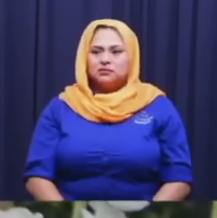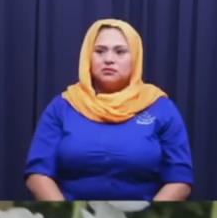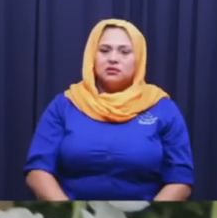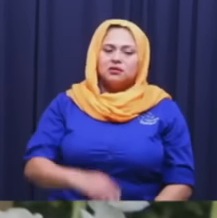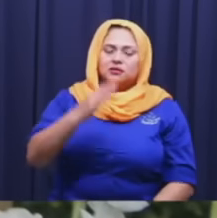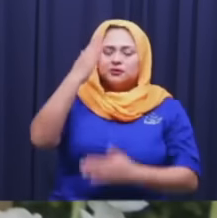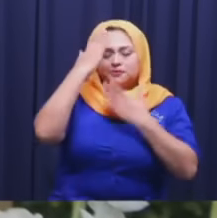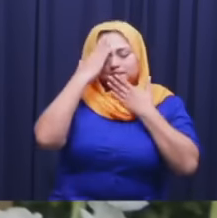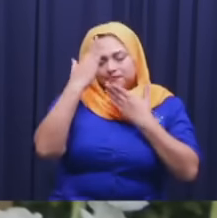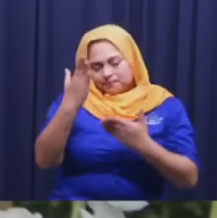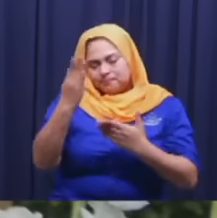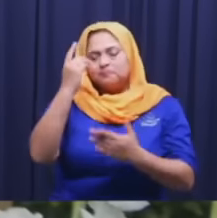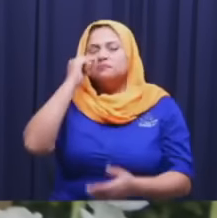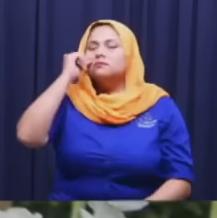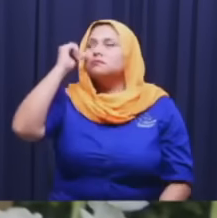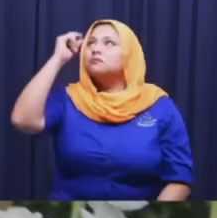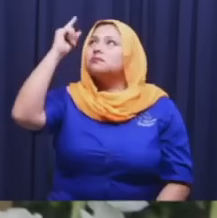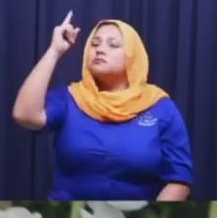Oh, gracias, Señor.